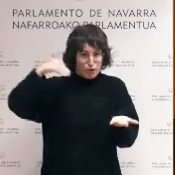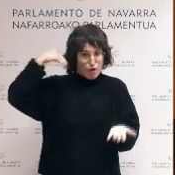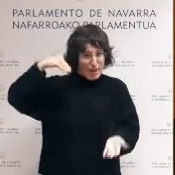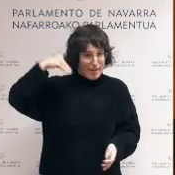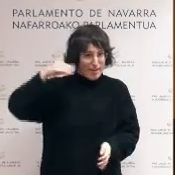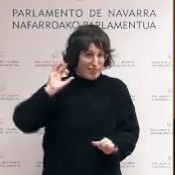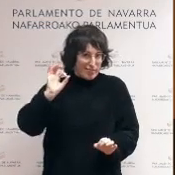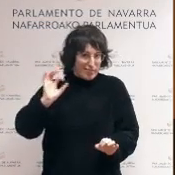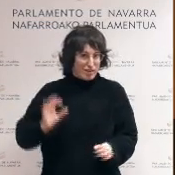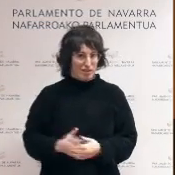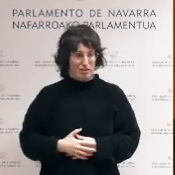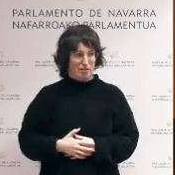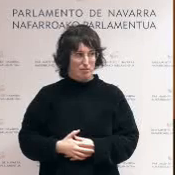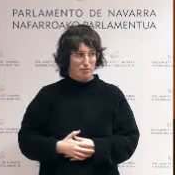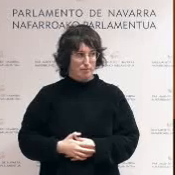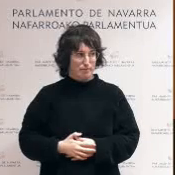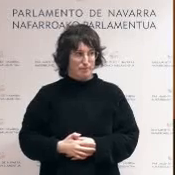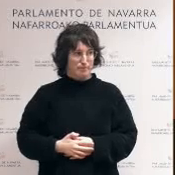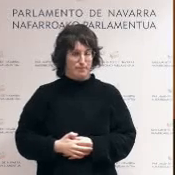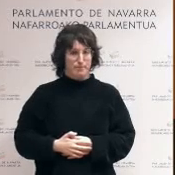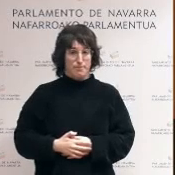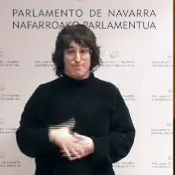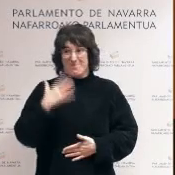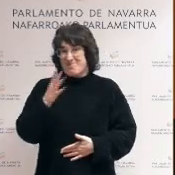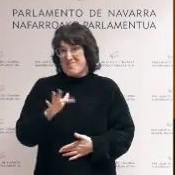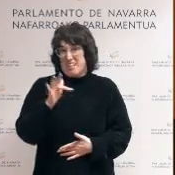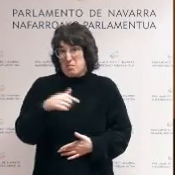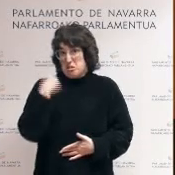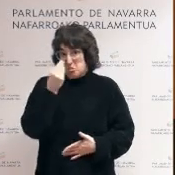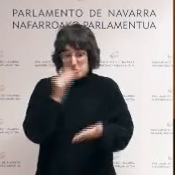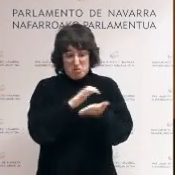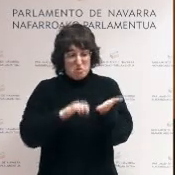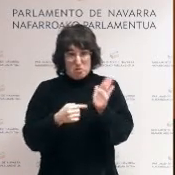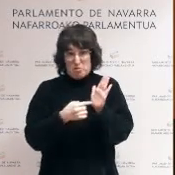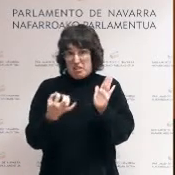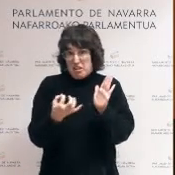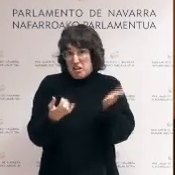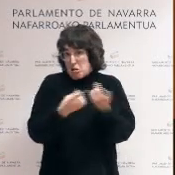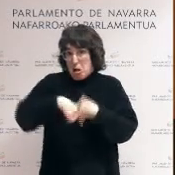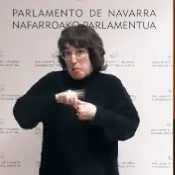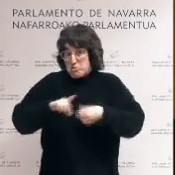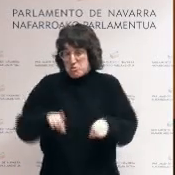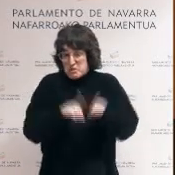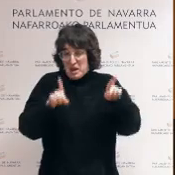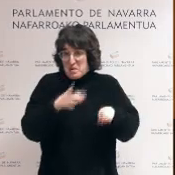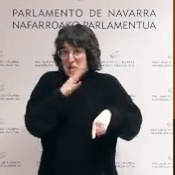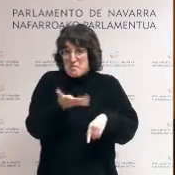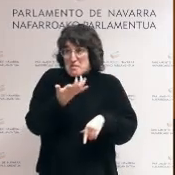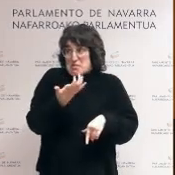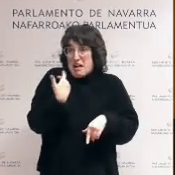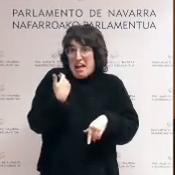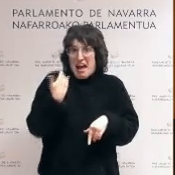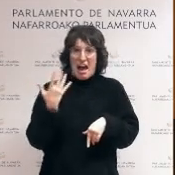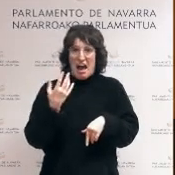Además, supongo que lo que diga el informe a ustedes les da igual, porque si hace 15 días un